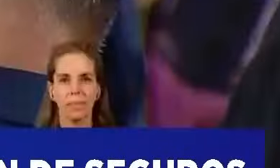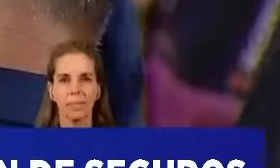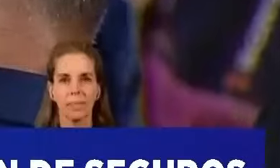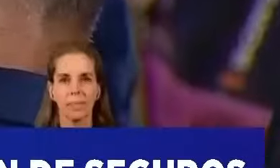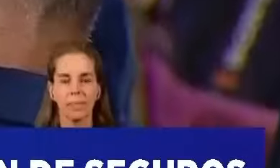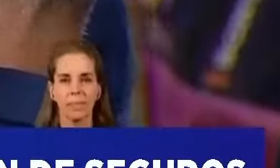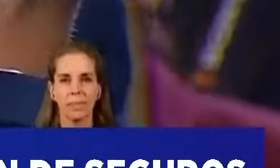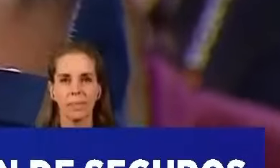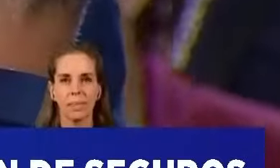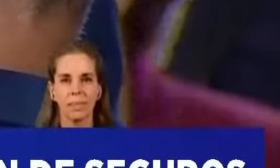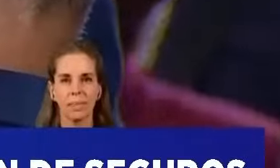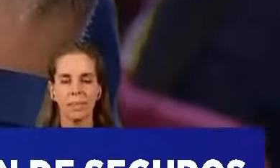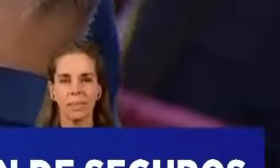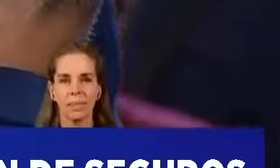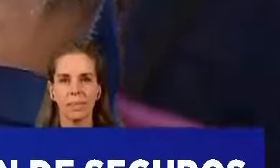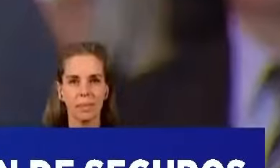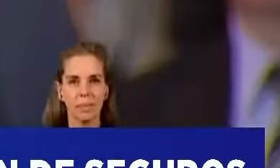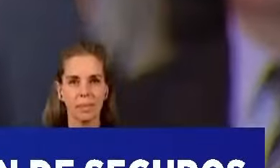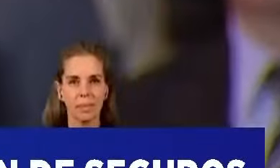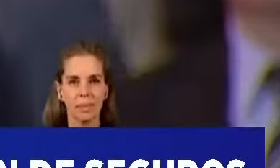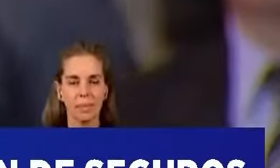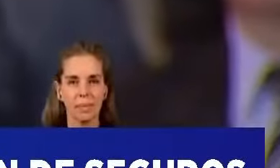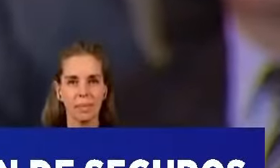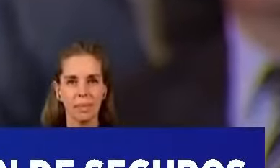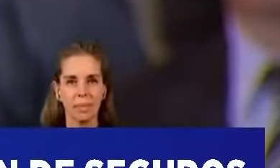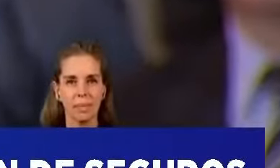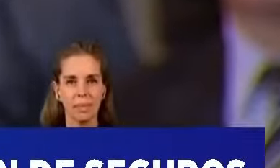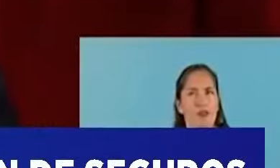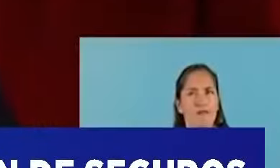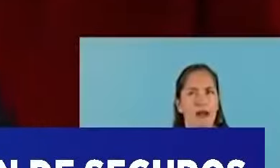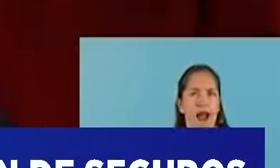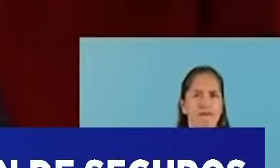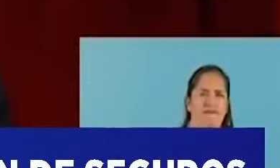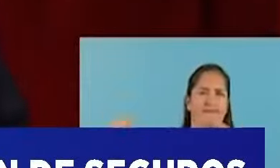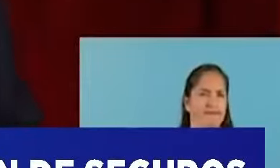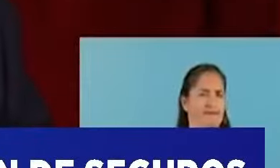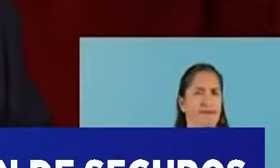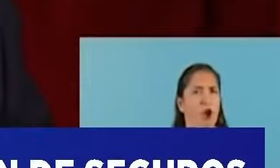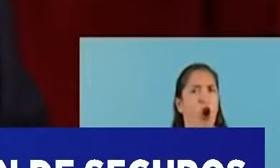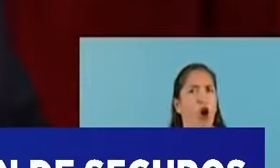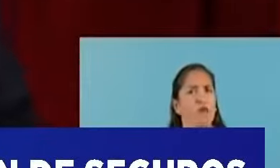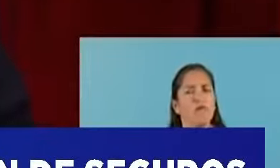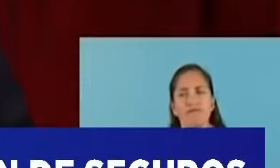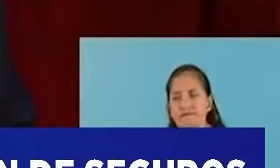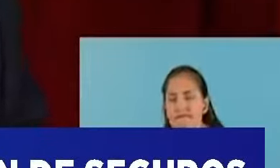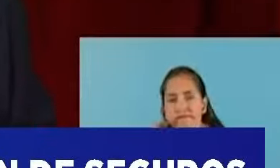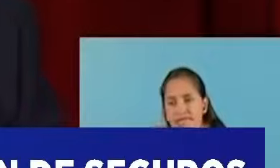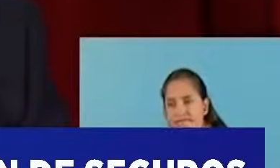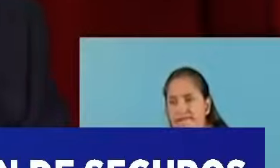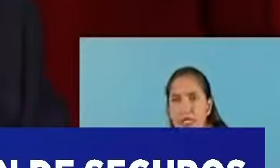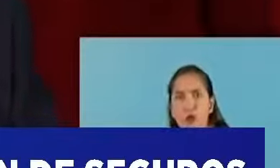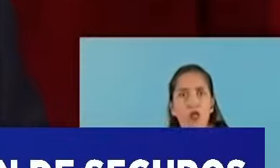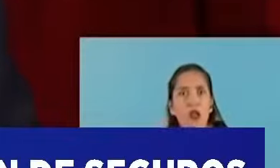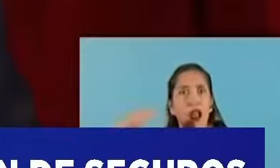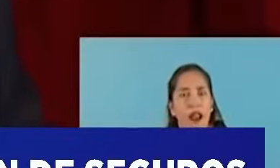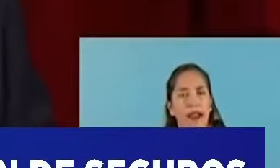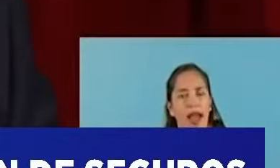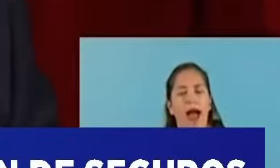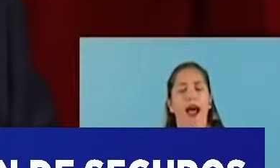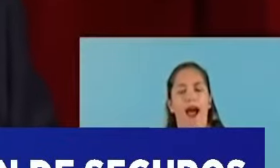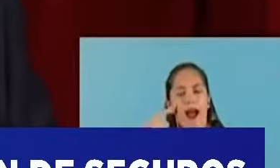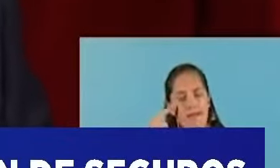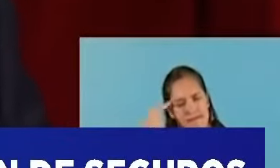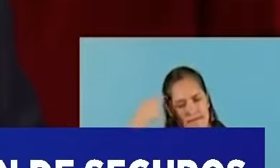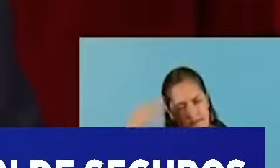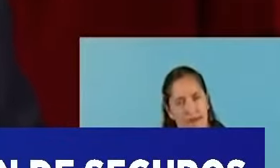pidió investigar los contratos de 45 organismos del Estado. Hay una investigación en curso